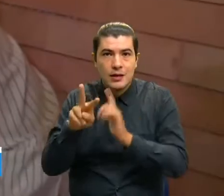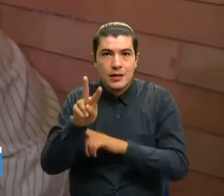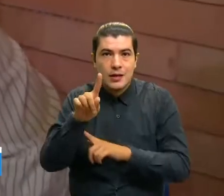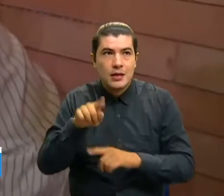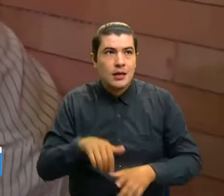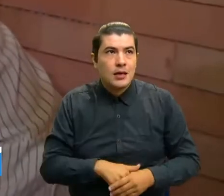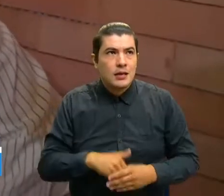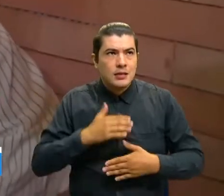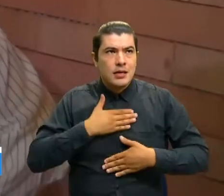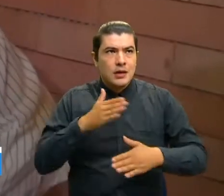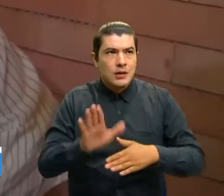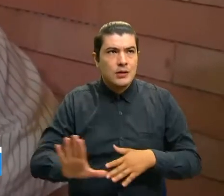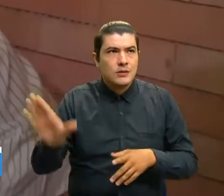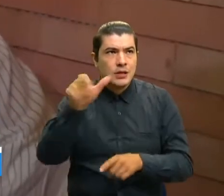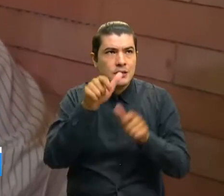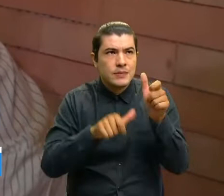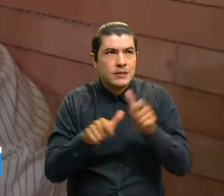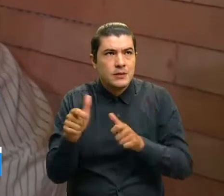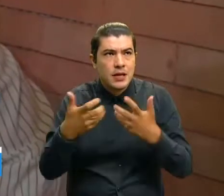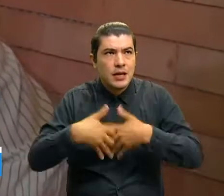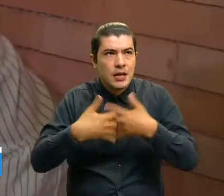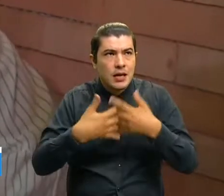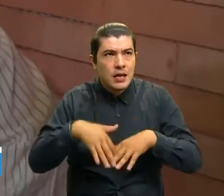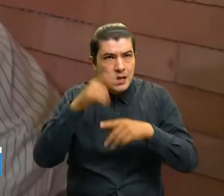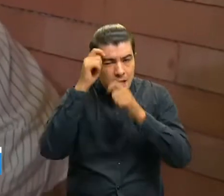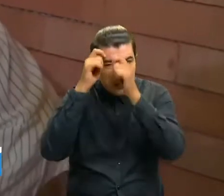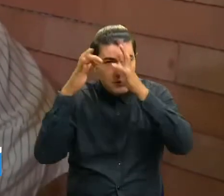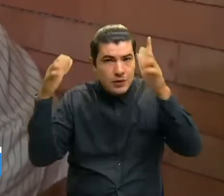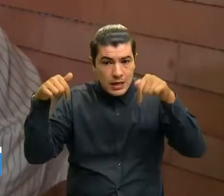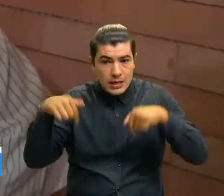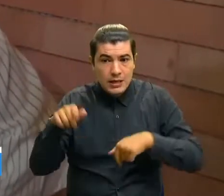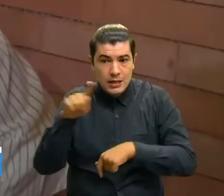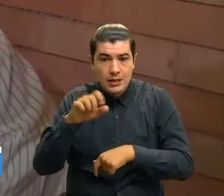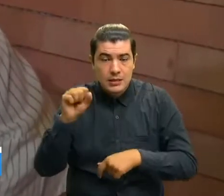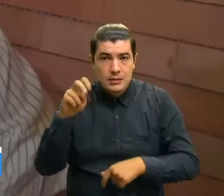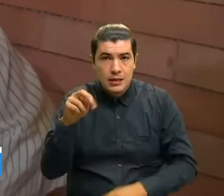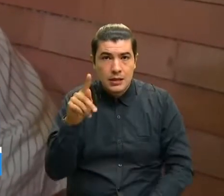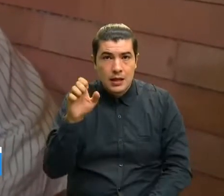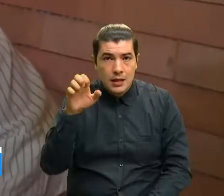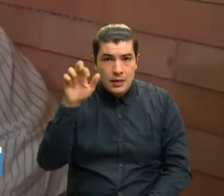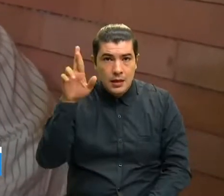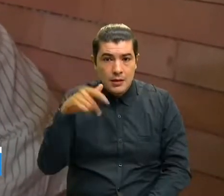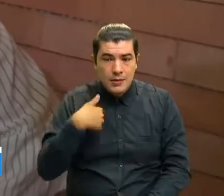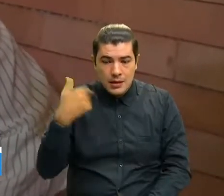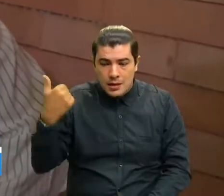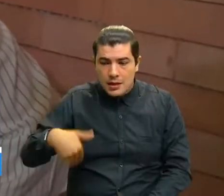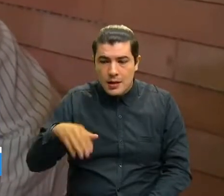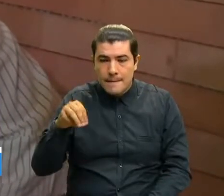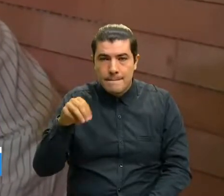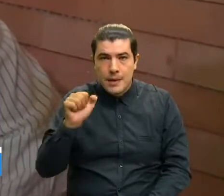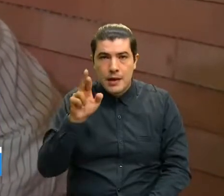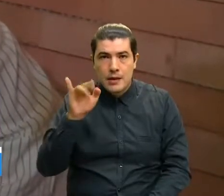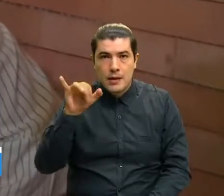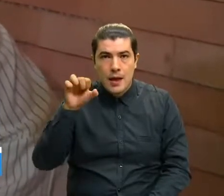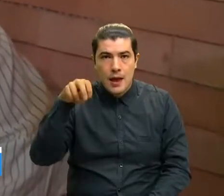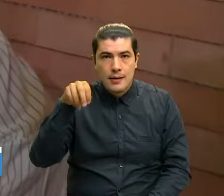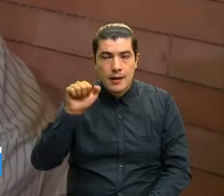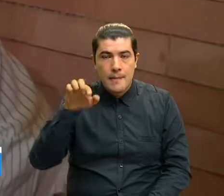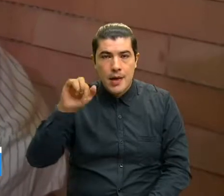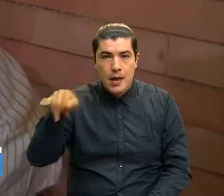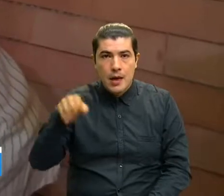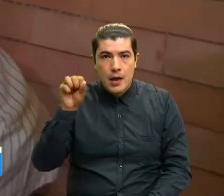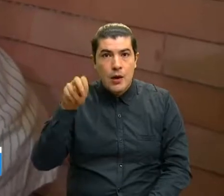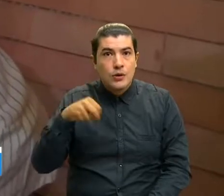todos los empresarios, emprendedores, los que tienen un sueño y una meta acá en el Santander. Soy Mariana Pajón y quiero decirles que los sueños sí se hacen